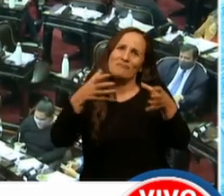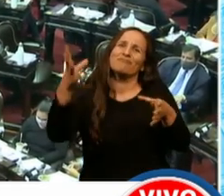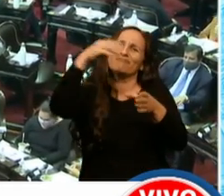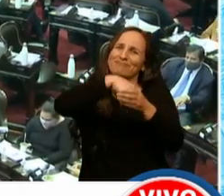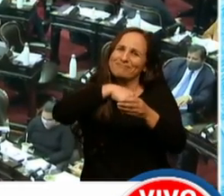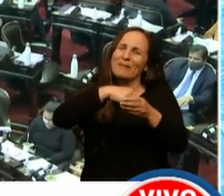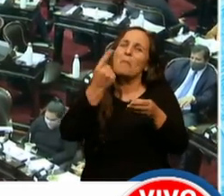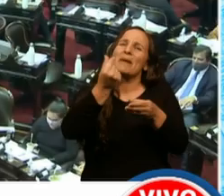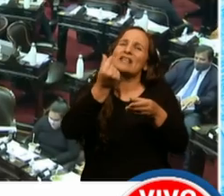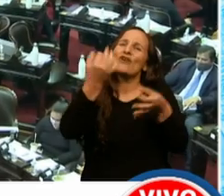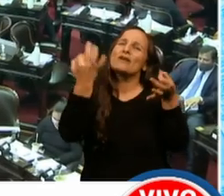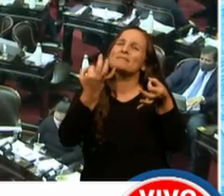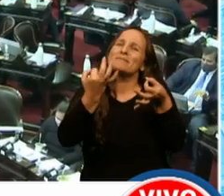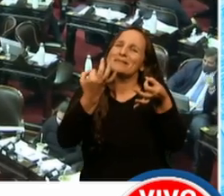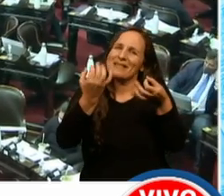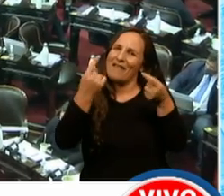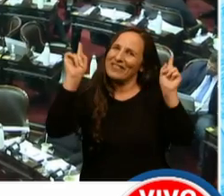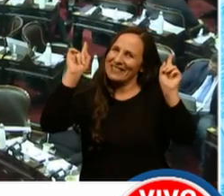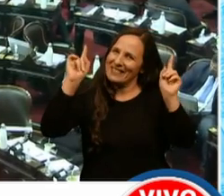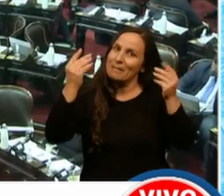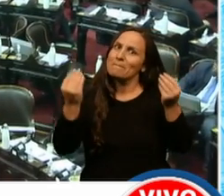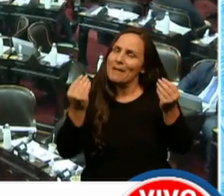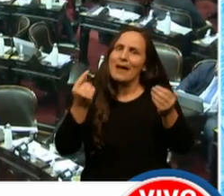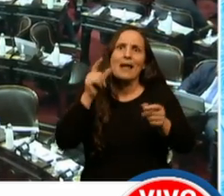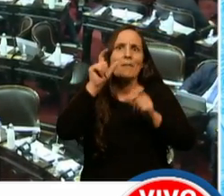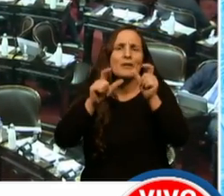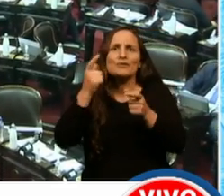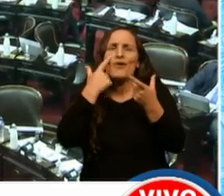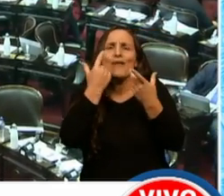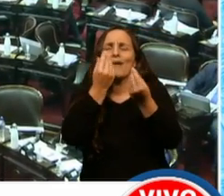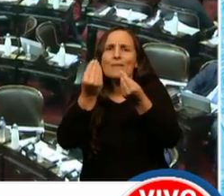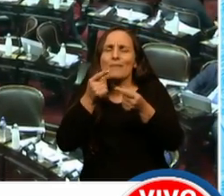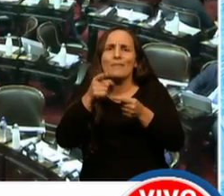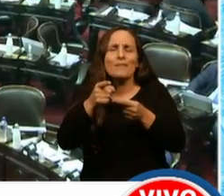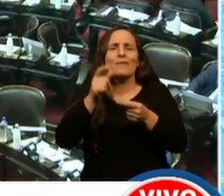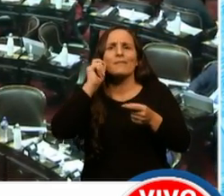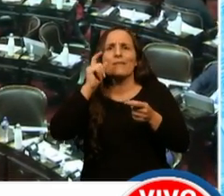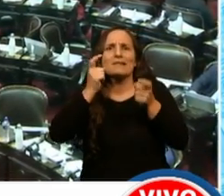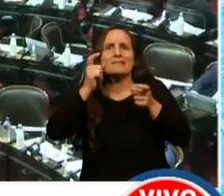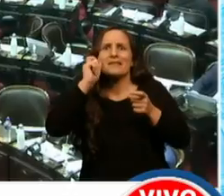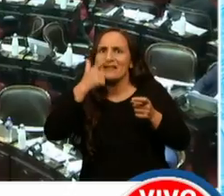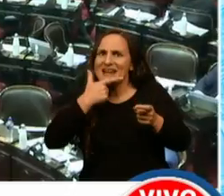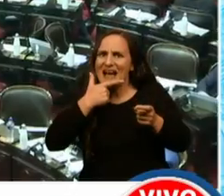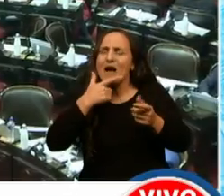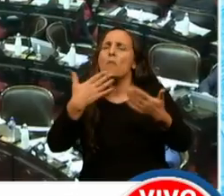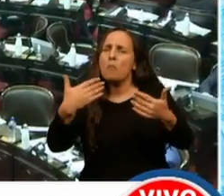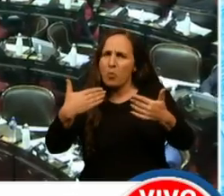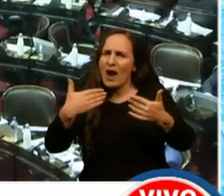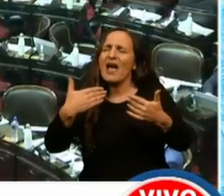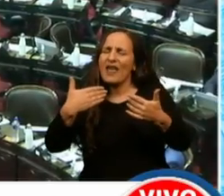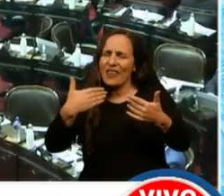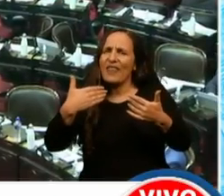tarifa diferencial donde los ciudadanos y ciudadanas que usan el servicio de gas van a poder acceder